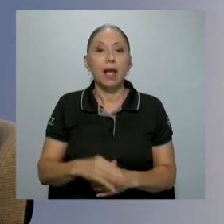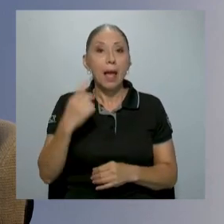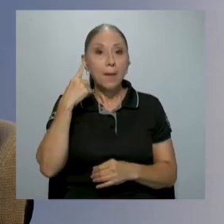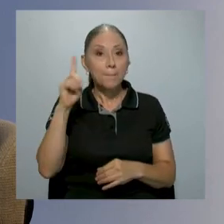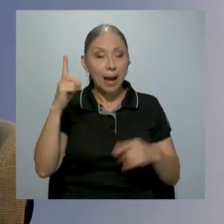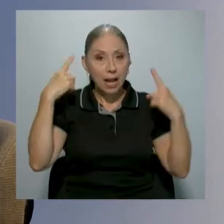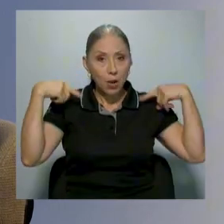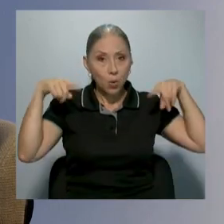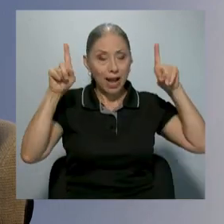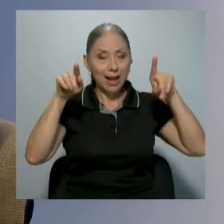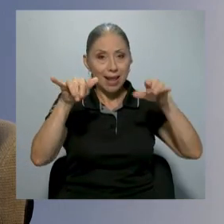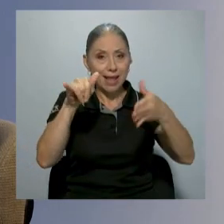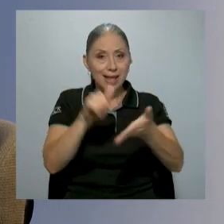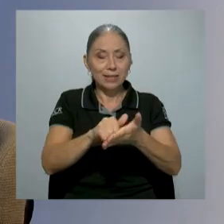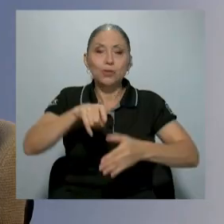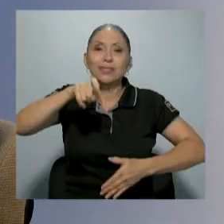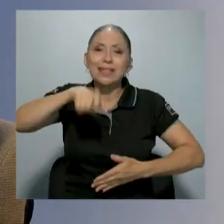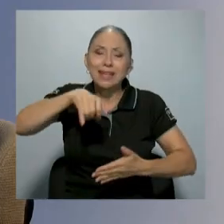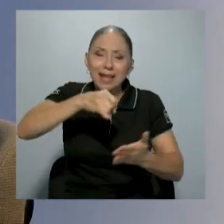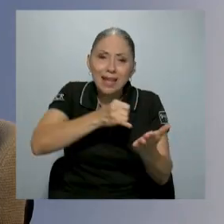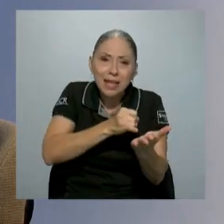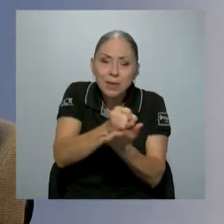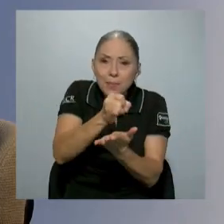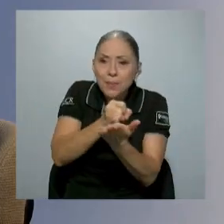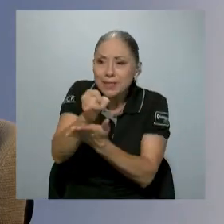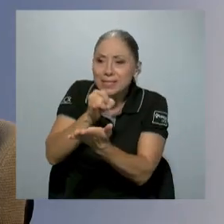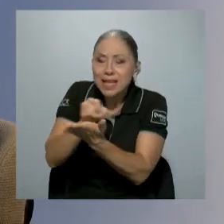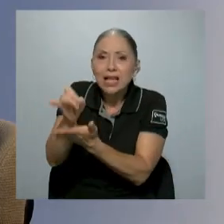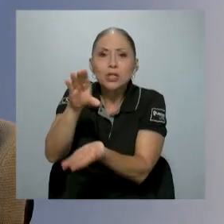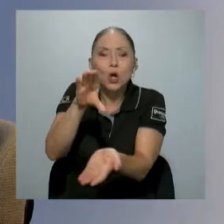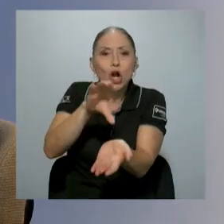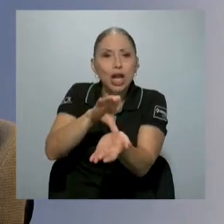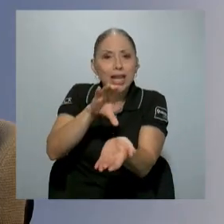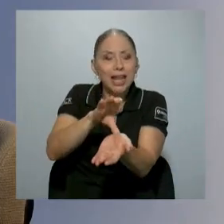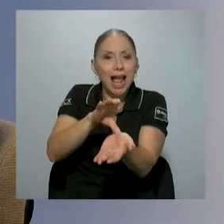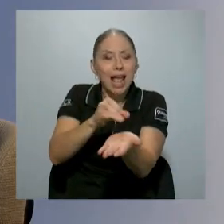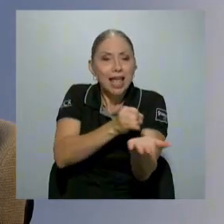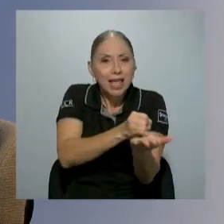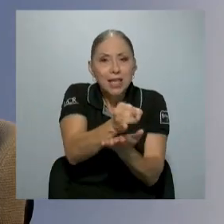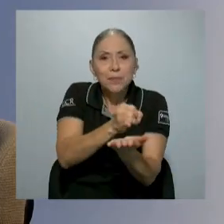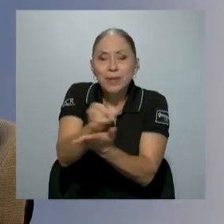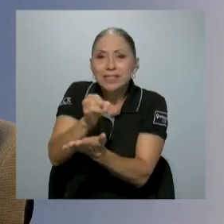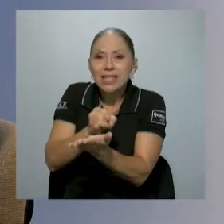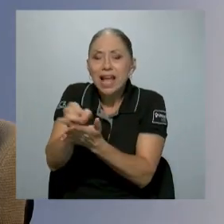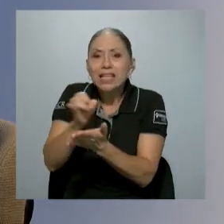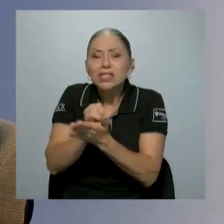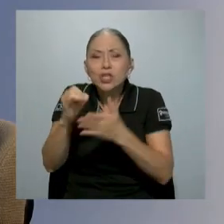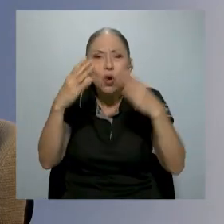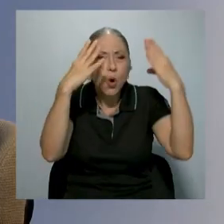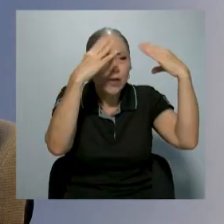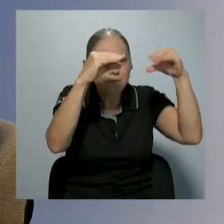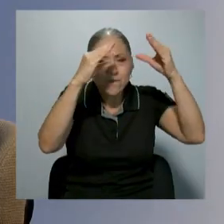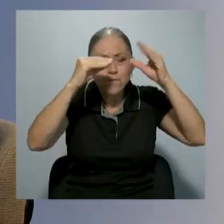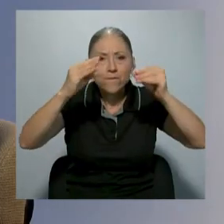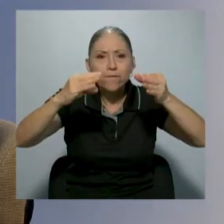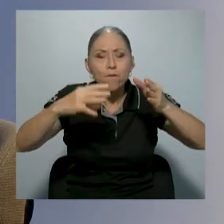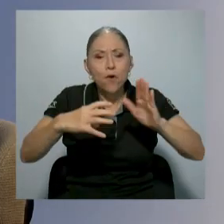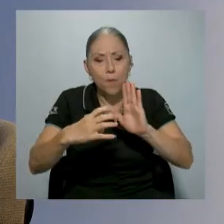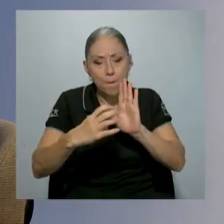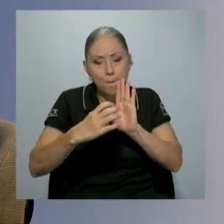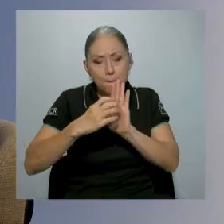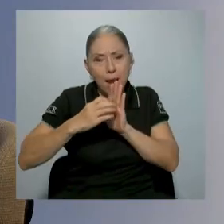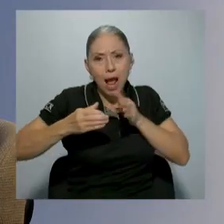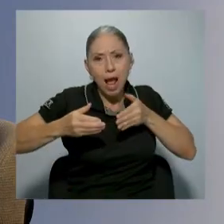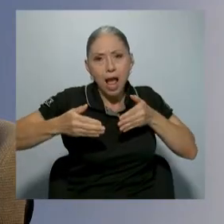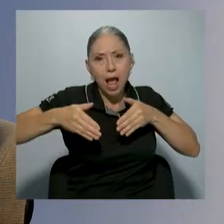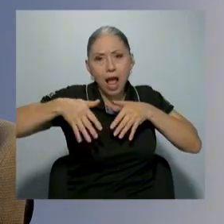se requiere de investigación clínica, investigación inclusive a nivel de registros, de actas de nacimiento,